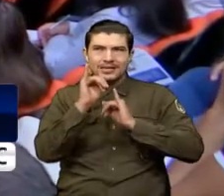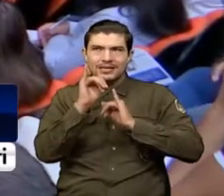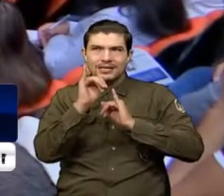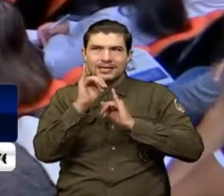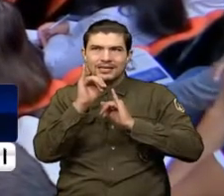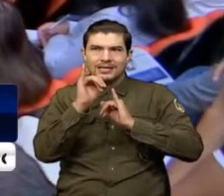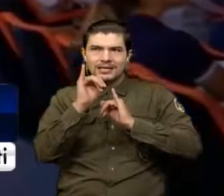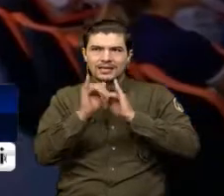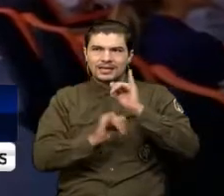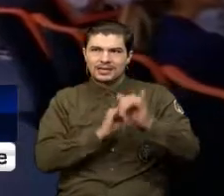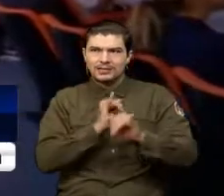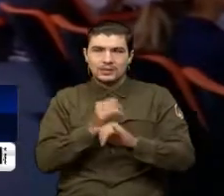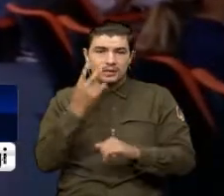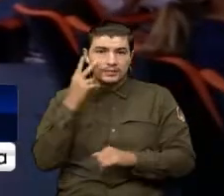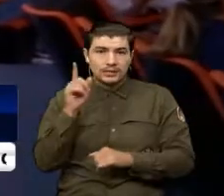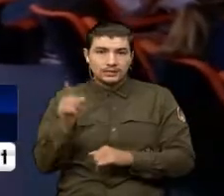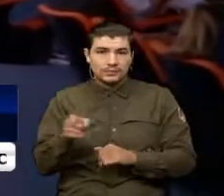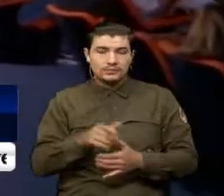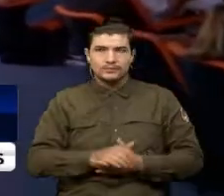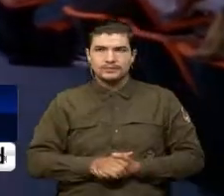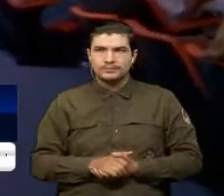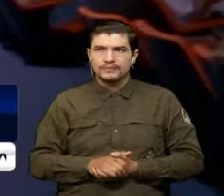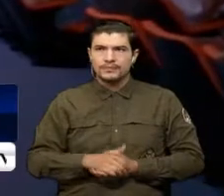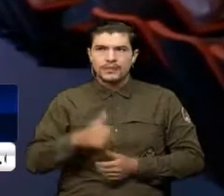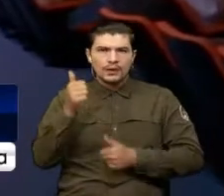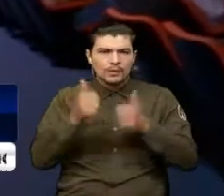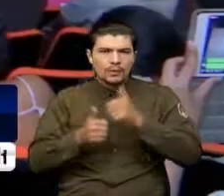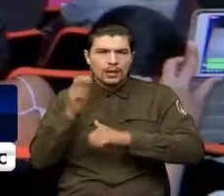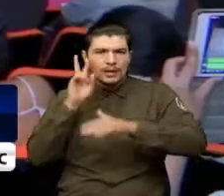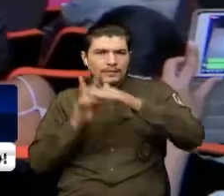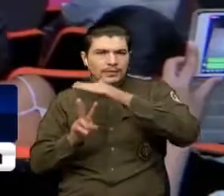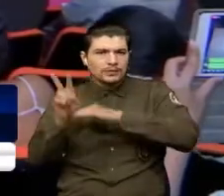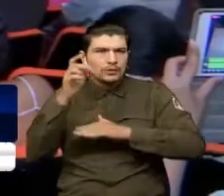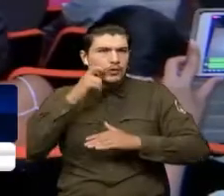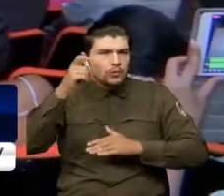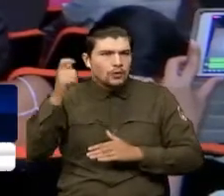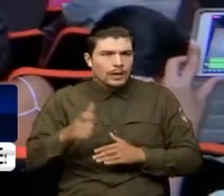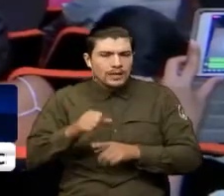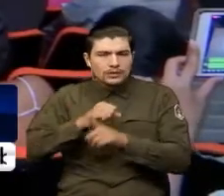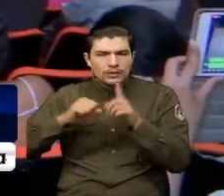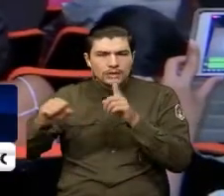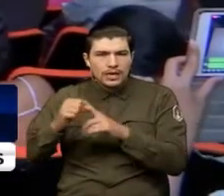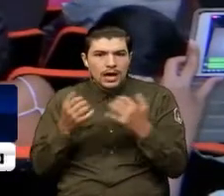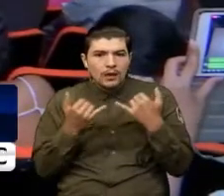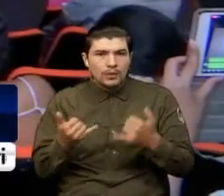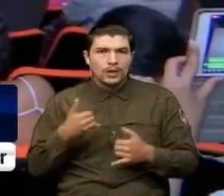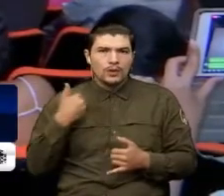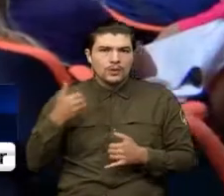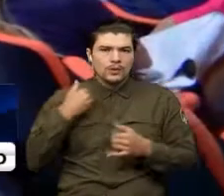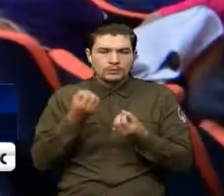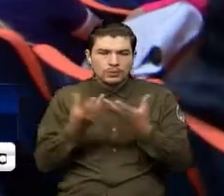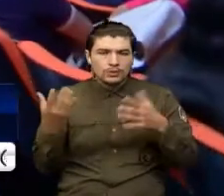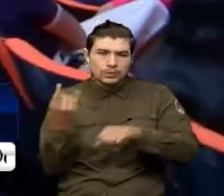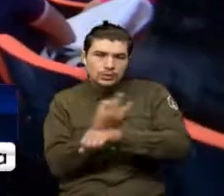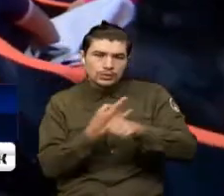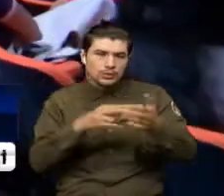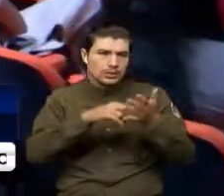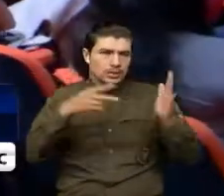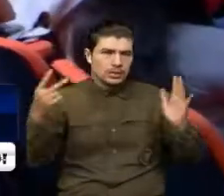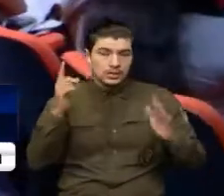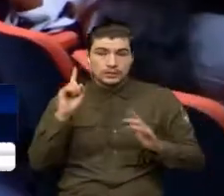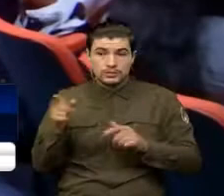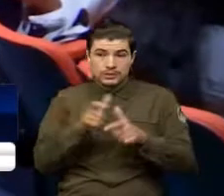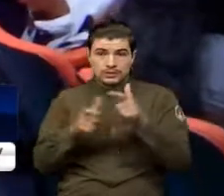fue perspectivas de humanidad en las sociedades digitales y contó con la participación de conferencistas de talla nacional e